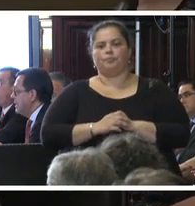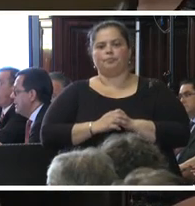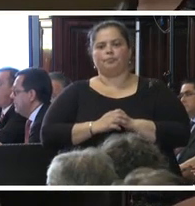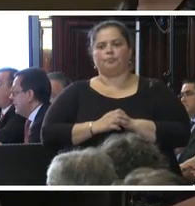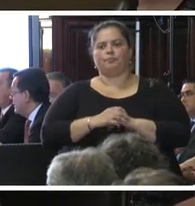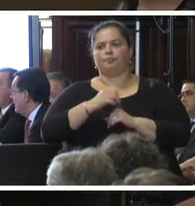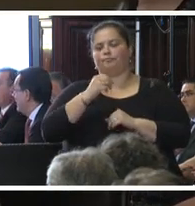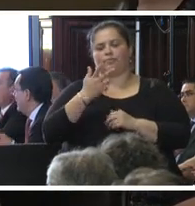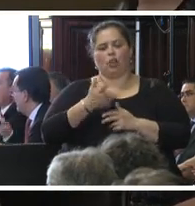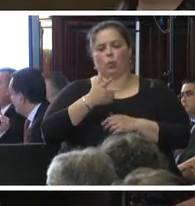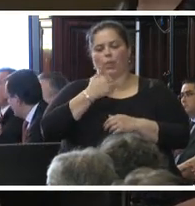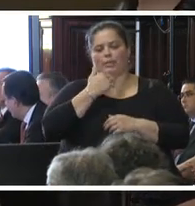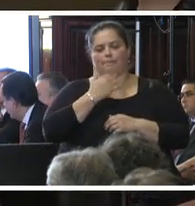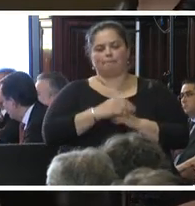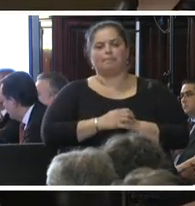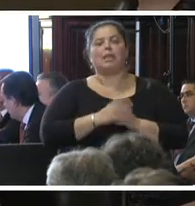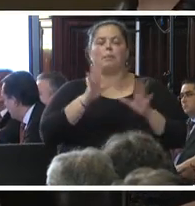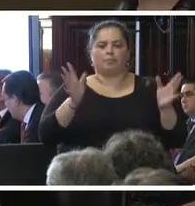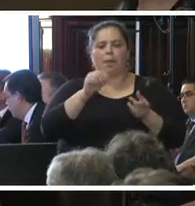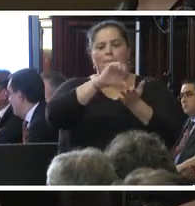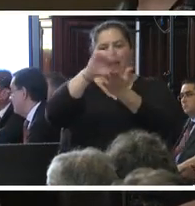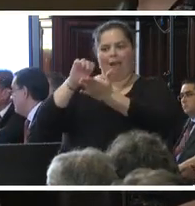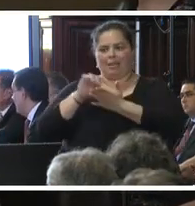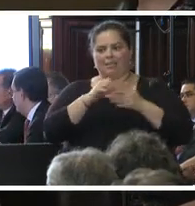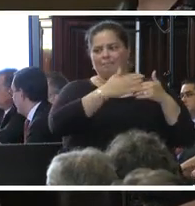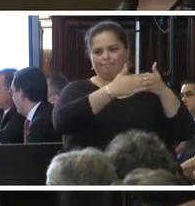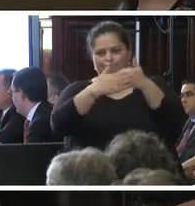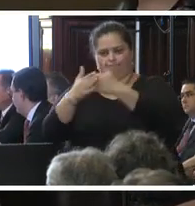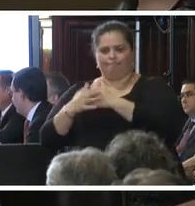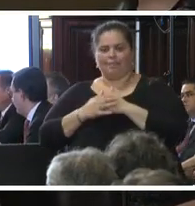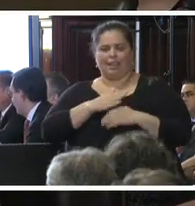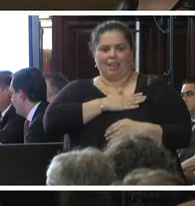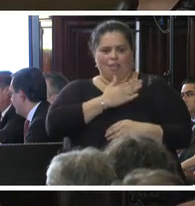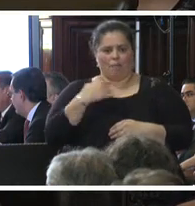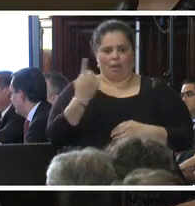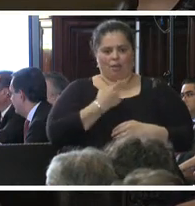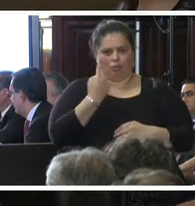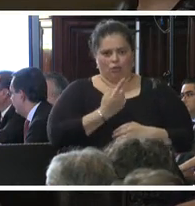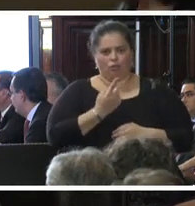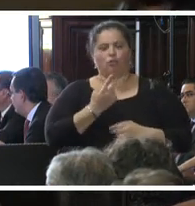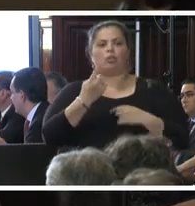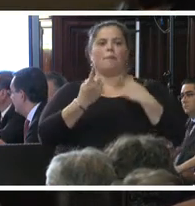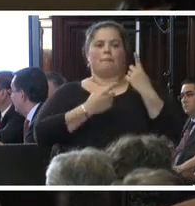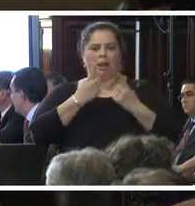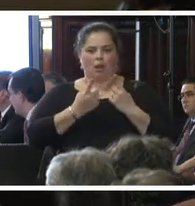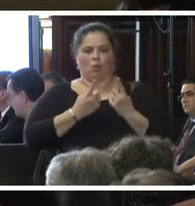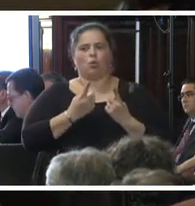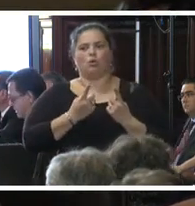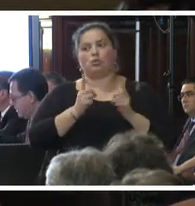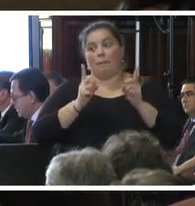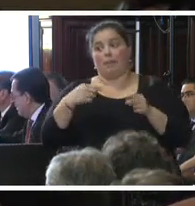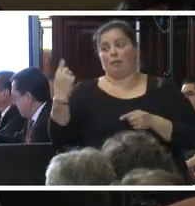85.7. Países entrañables para nosotros, pero seguramente más para algunos de los comisionados aquí presentes porque son sus países de